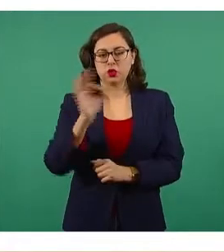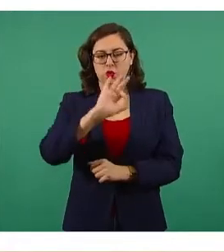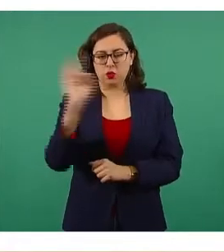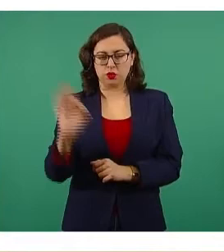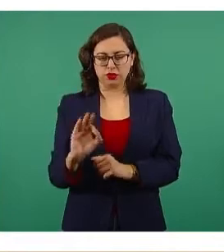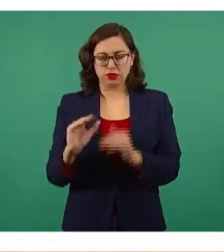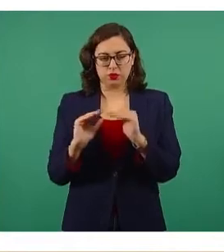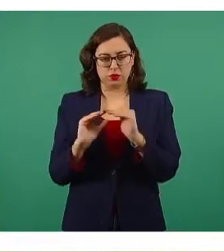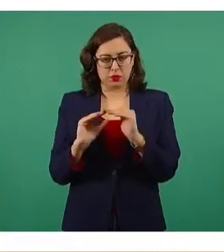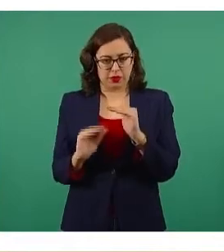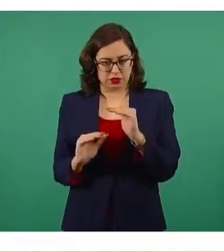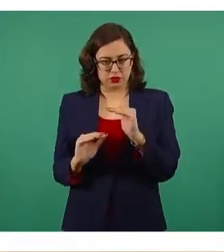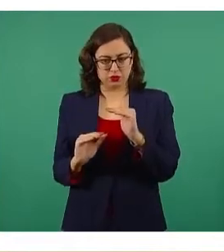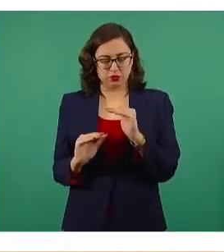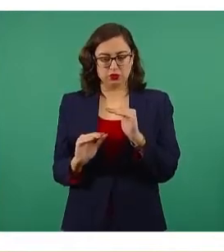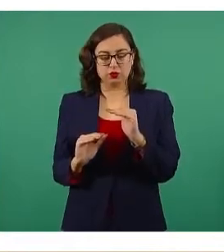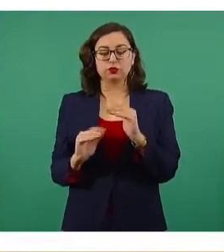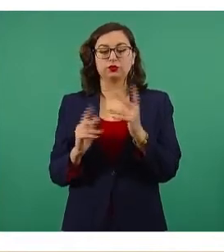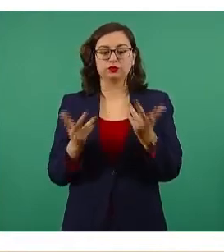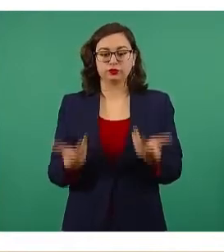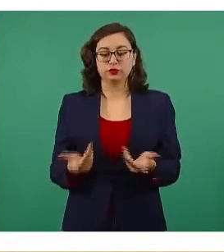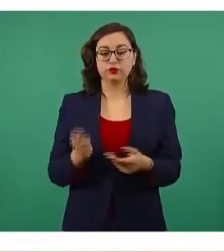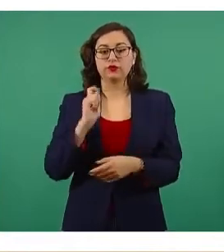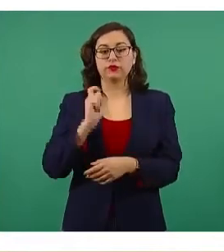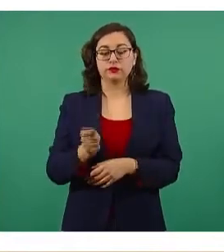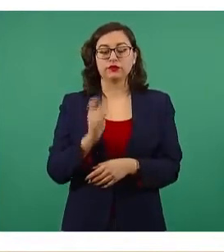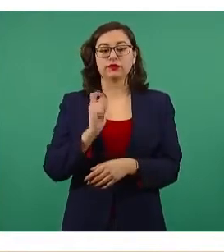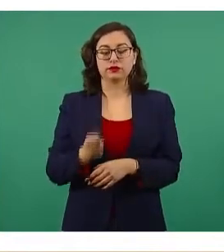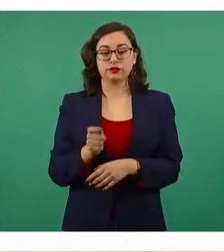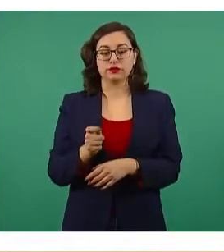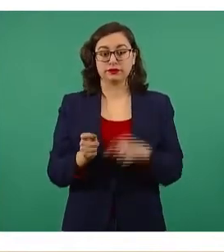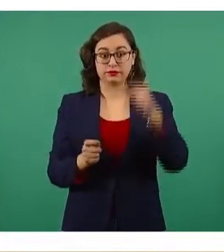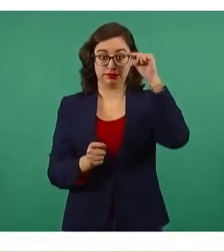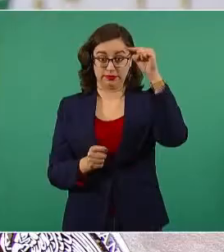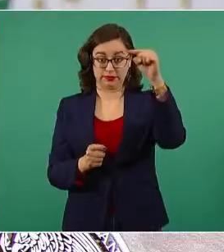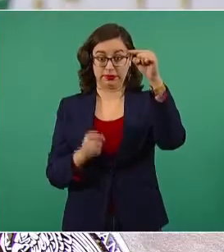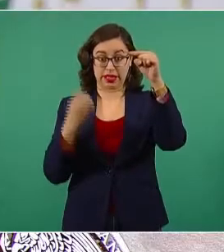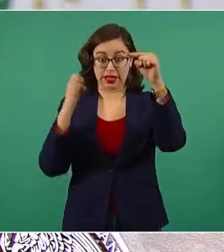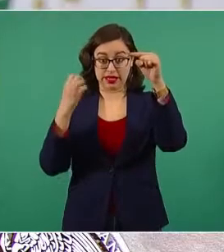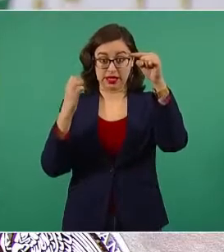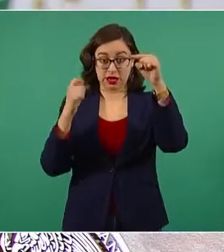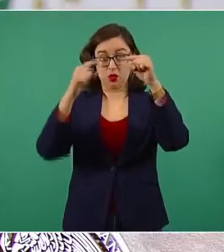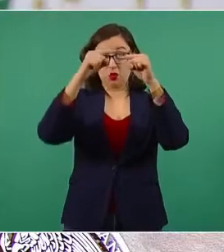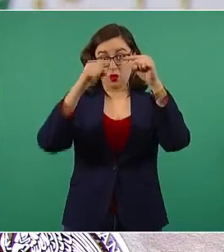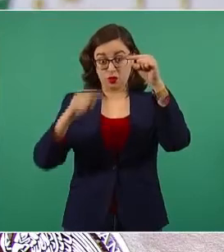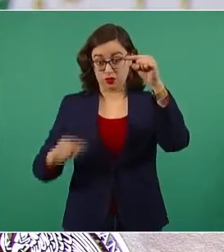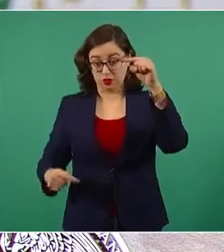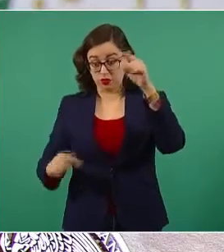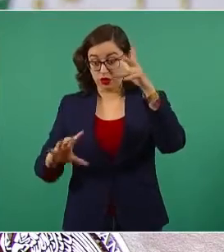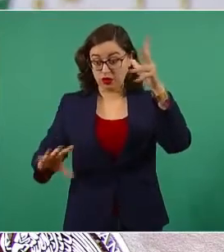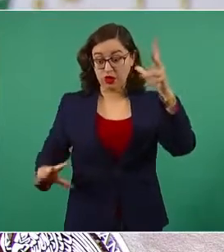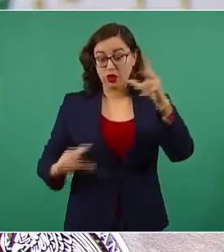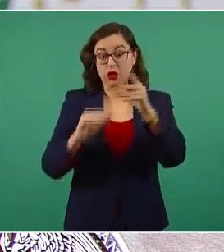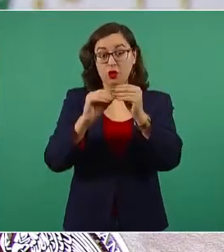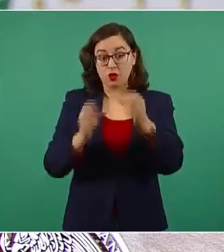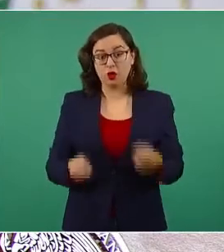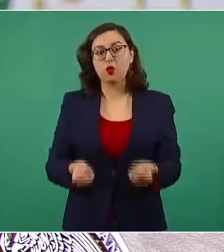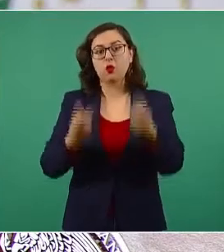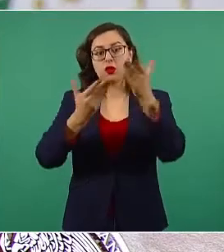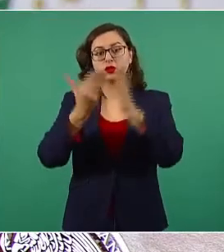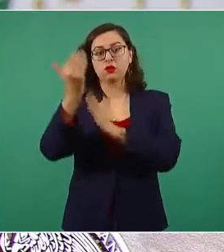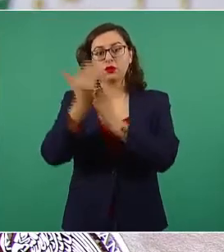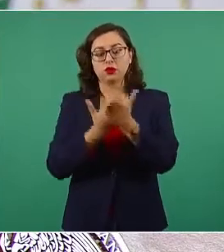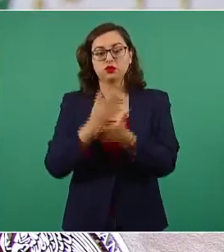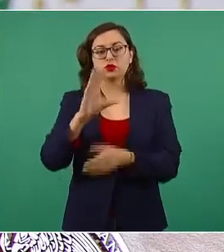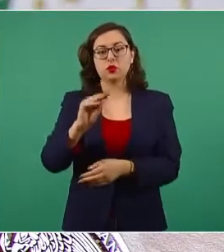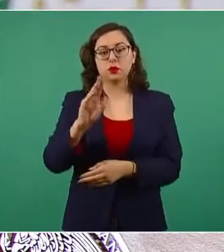reducción general de 92% desde el punto más alto hasta la información más